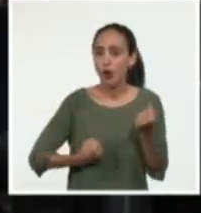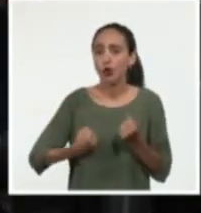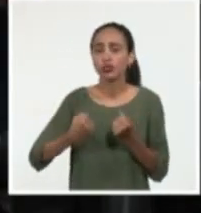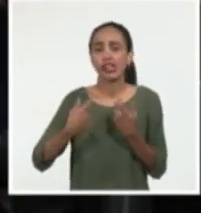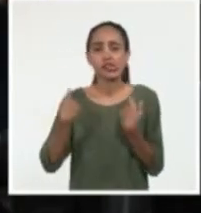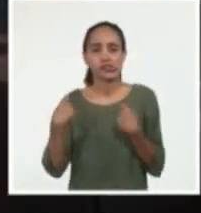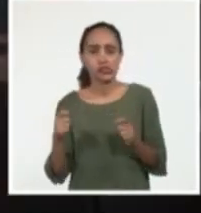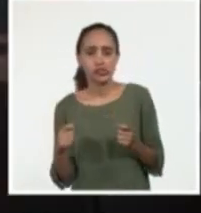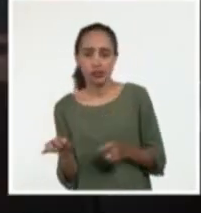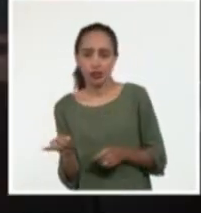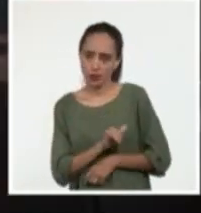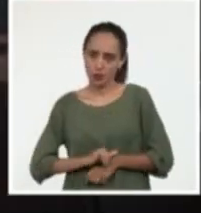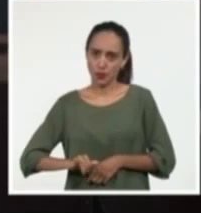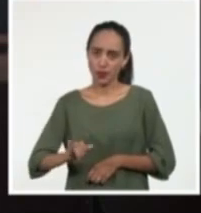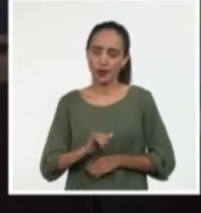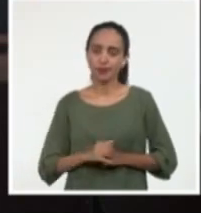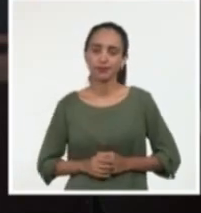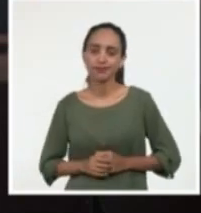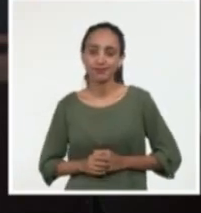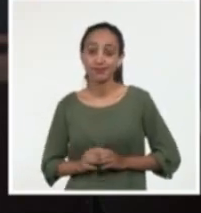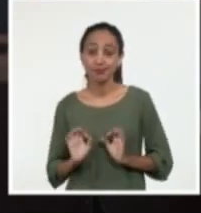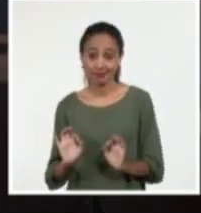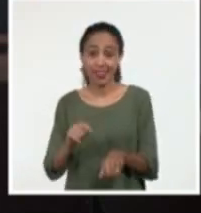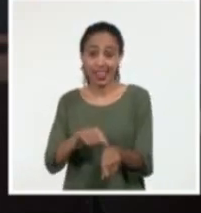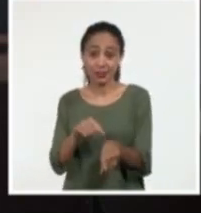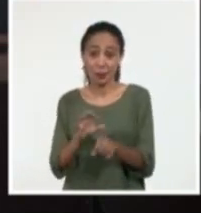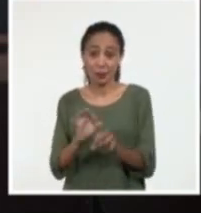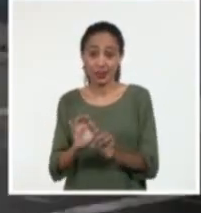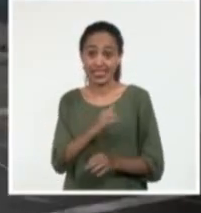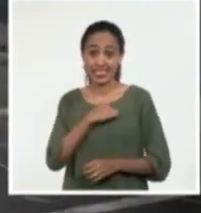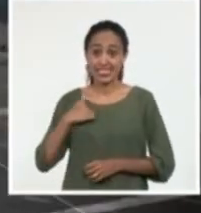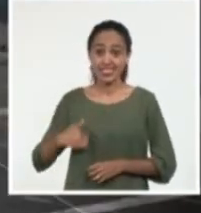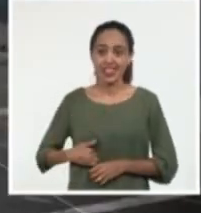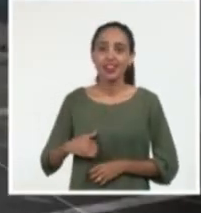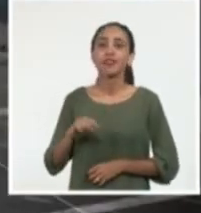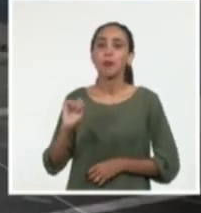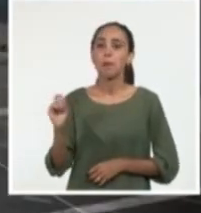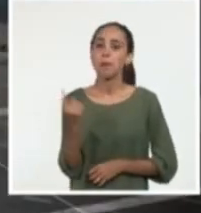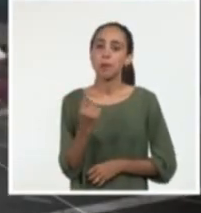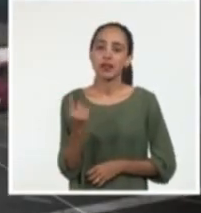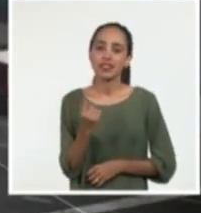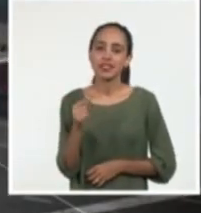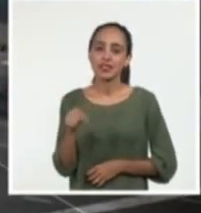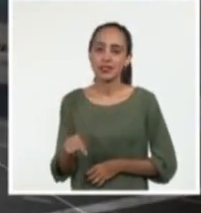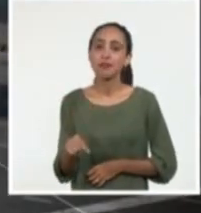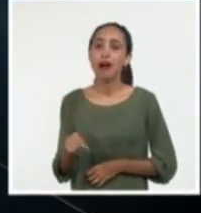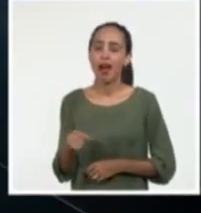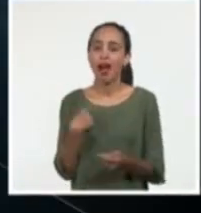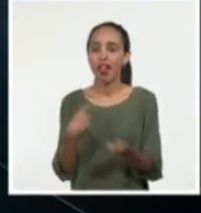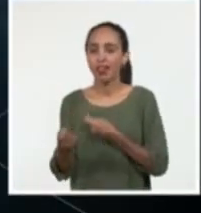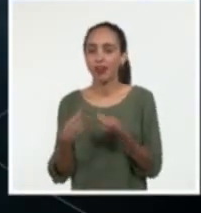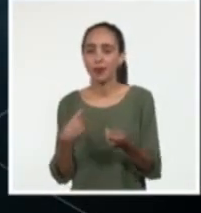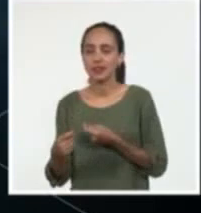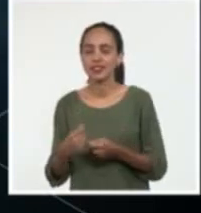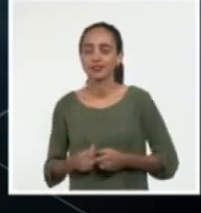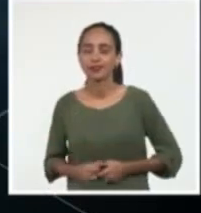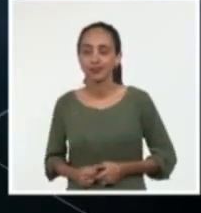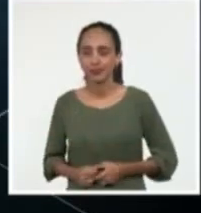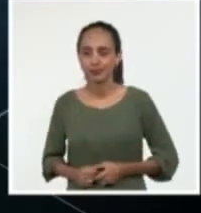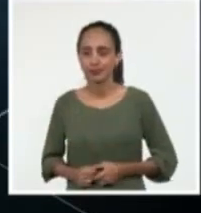metalurgia no ferrosa. Actualmente, China es su principal socio comercial.